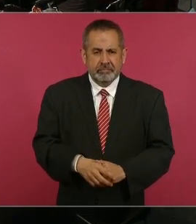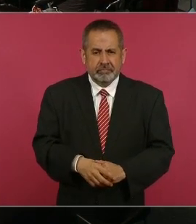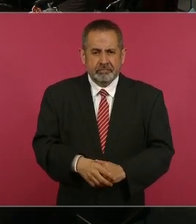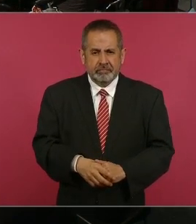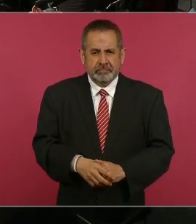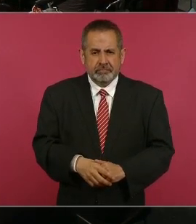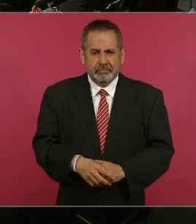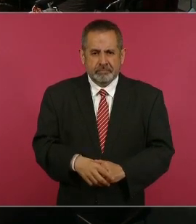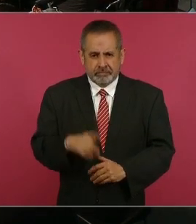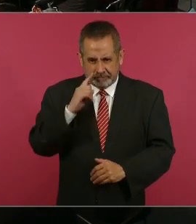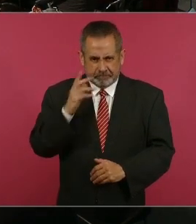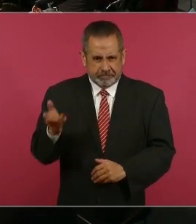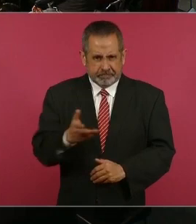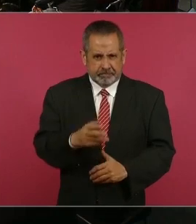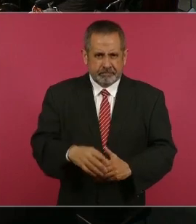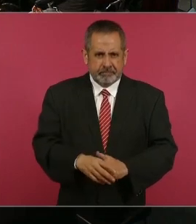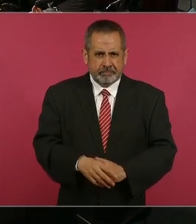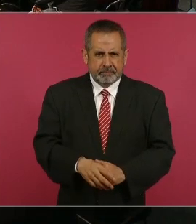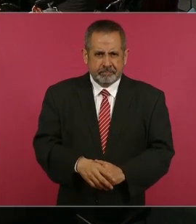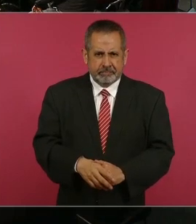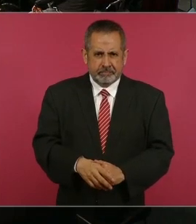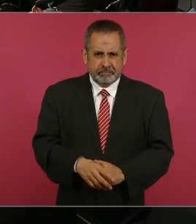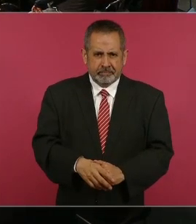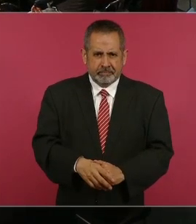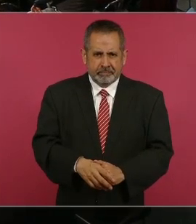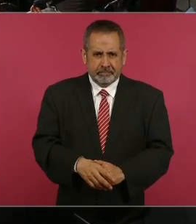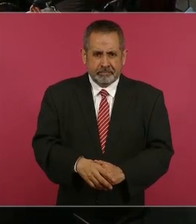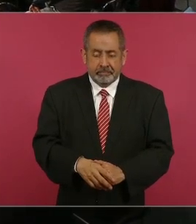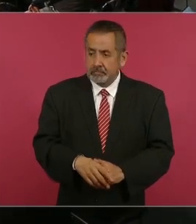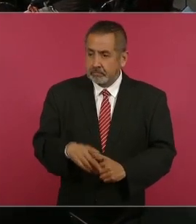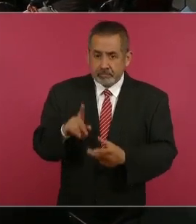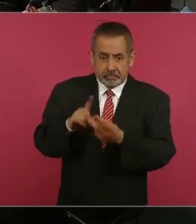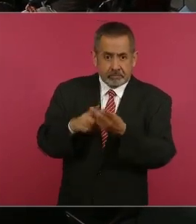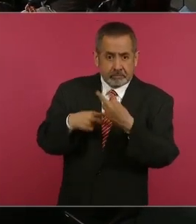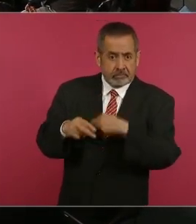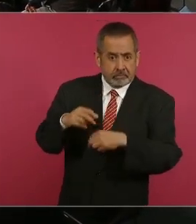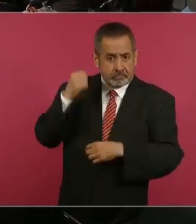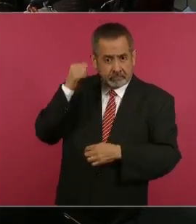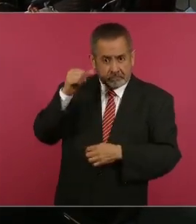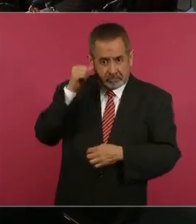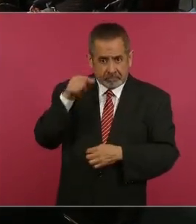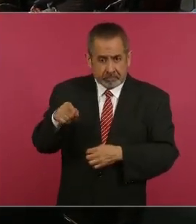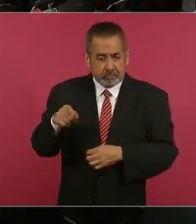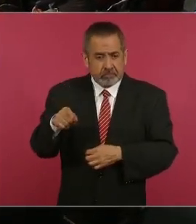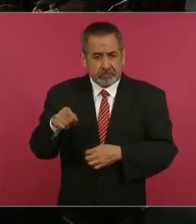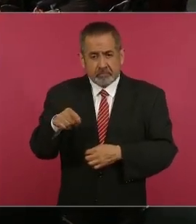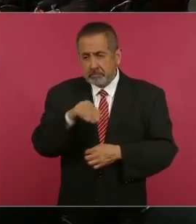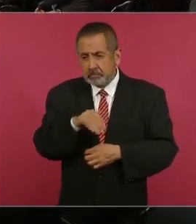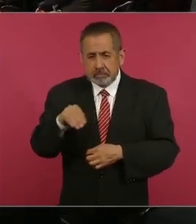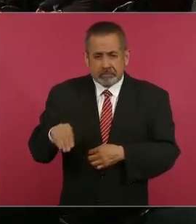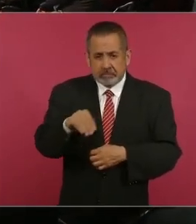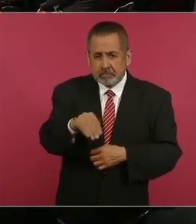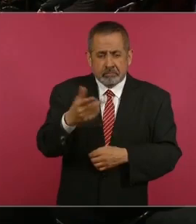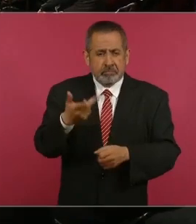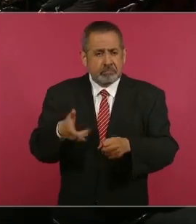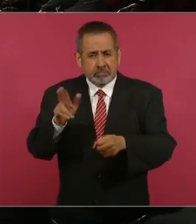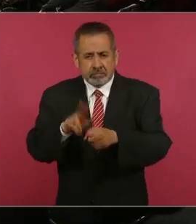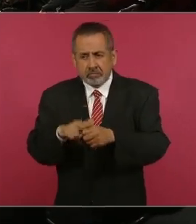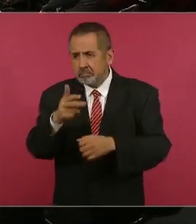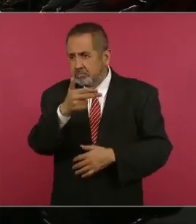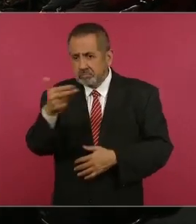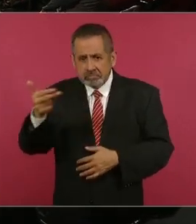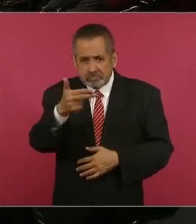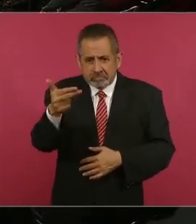pase? No, no, está en Acapulco. Ah, está en Acapulco. Sí, y ya recorrió todos los hospitales y es falso que haya. Es